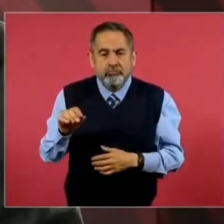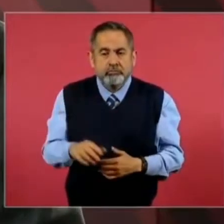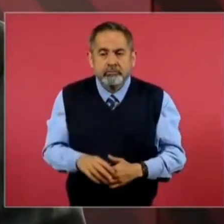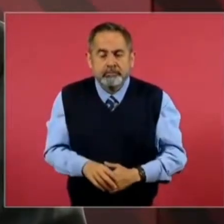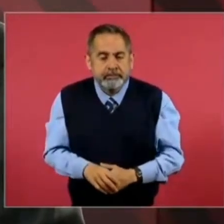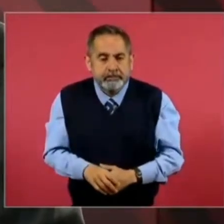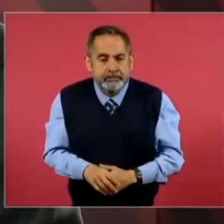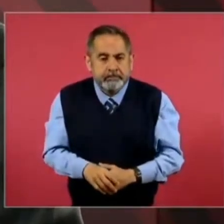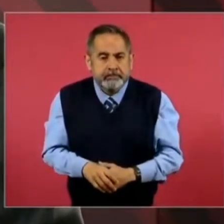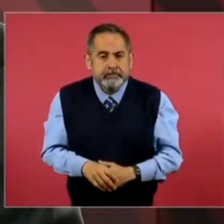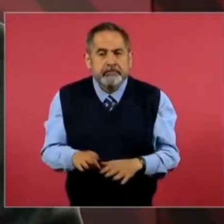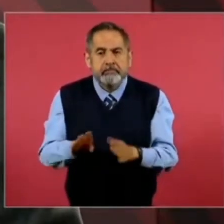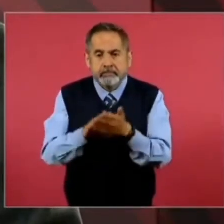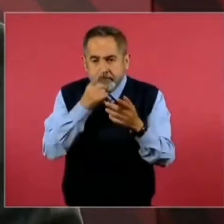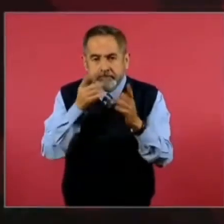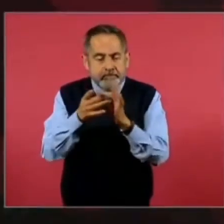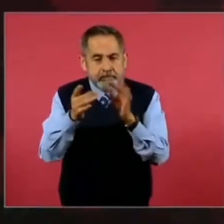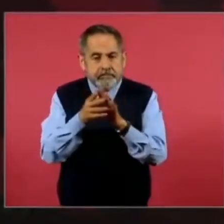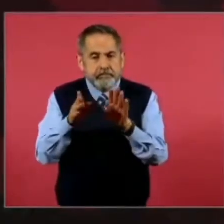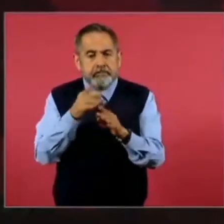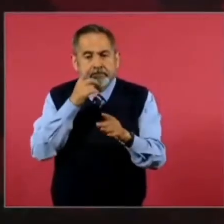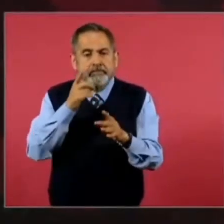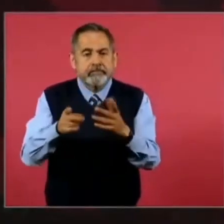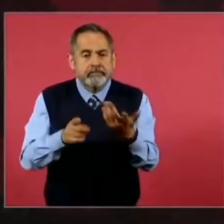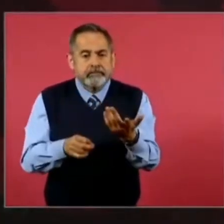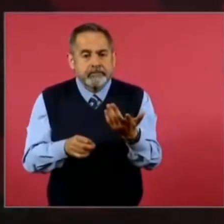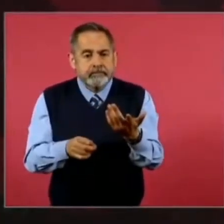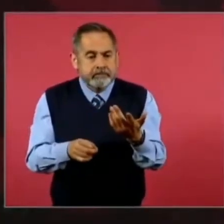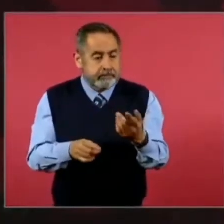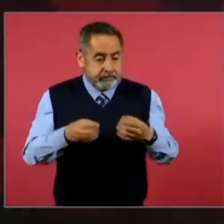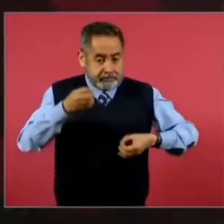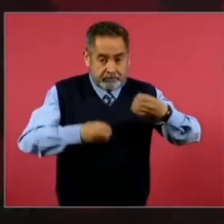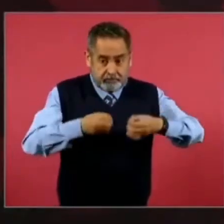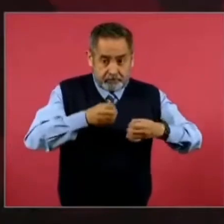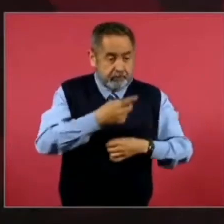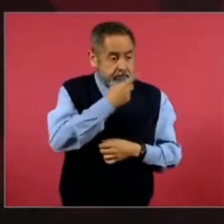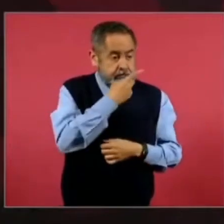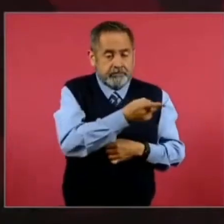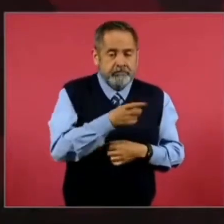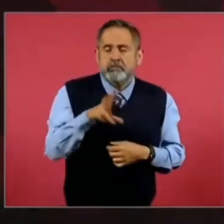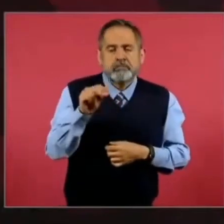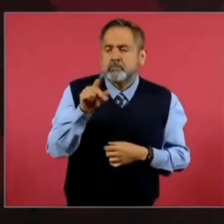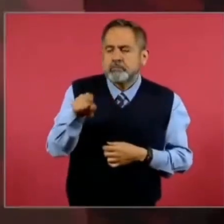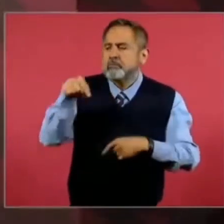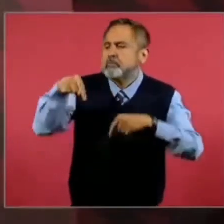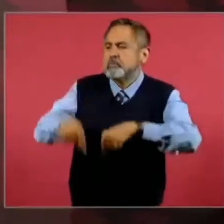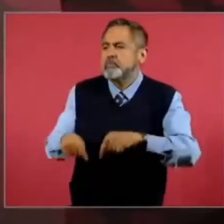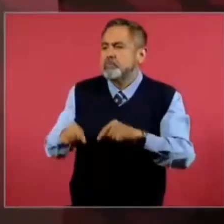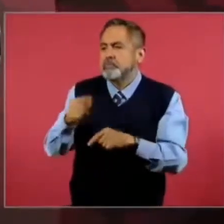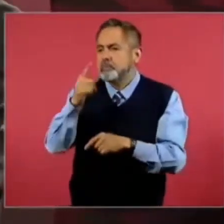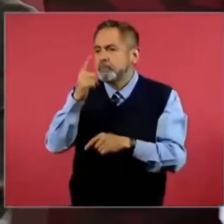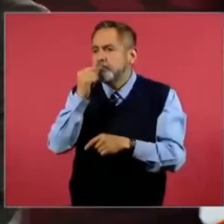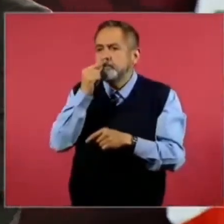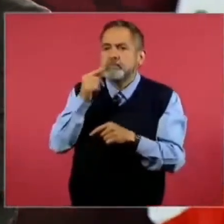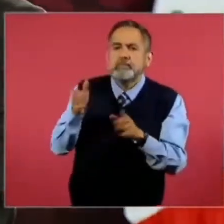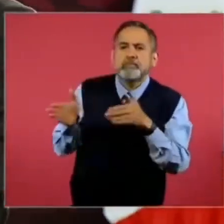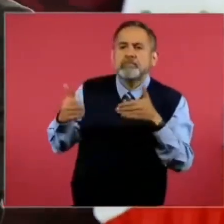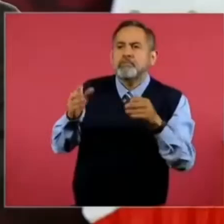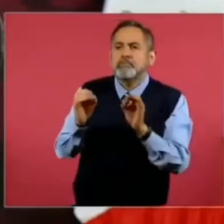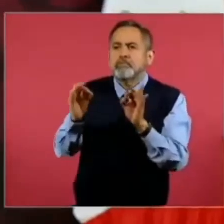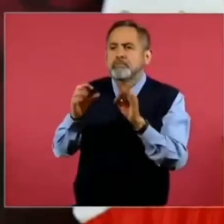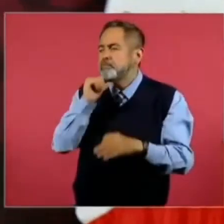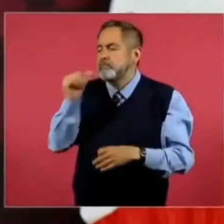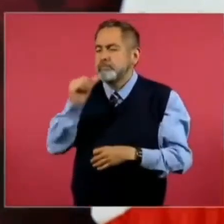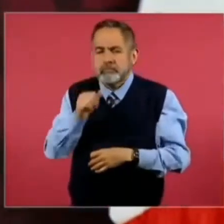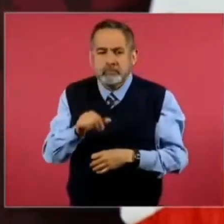porque él sostiene de que no llevaron a los muchachos a la comandancia. Y hay otros testigos que